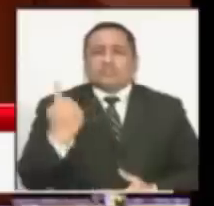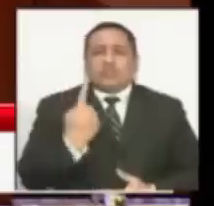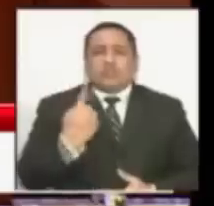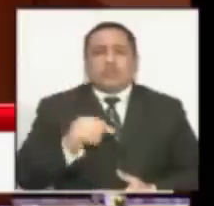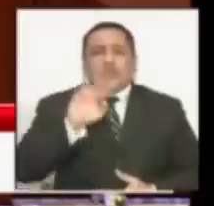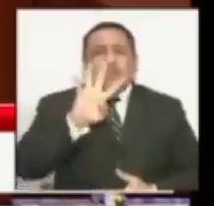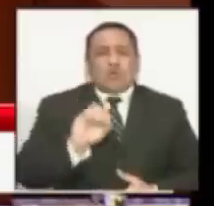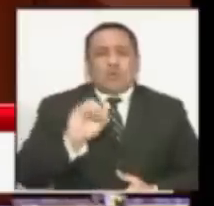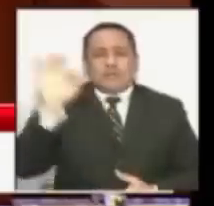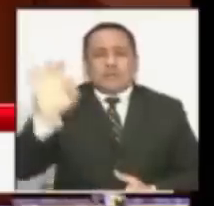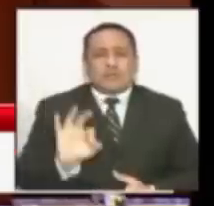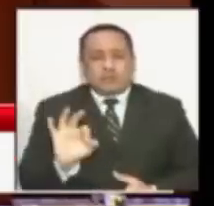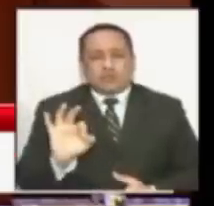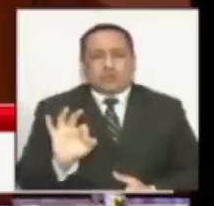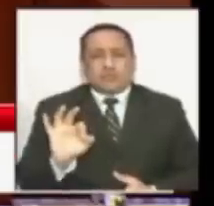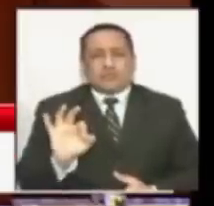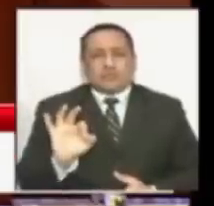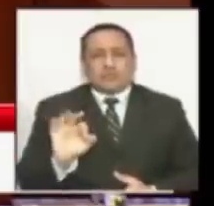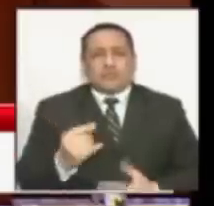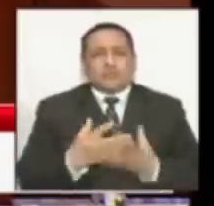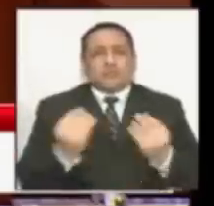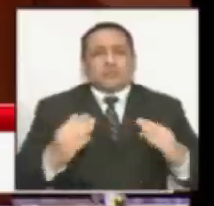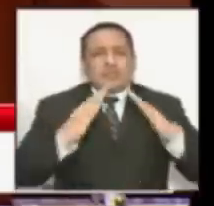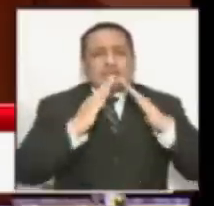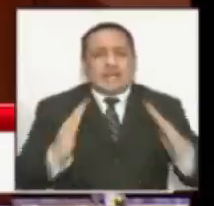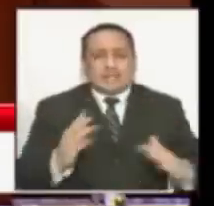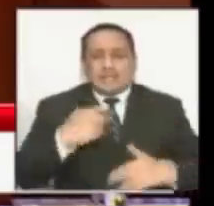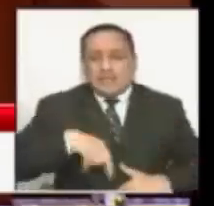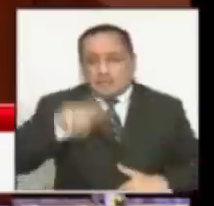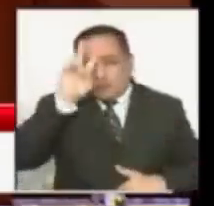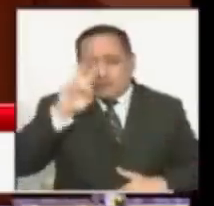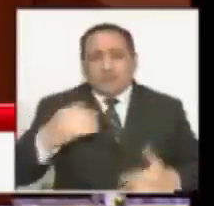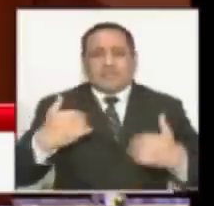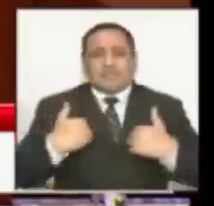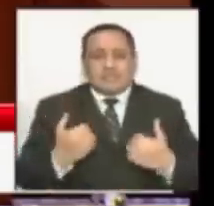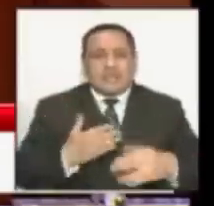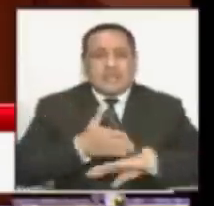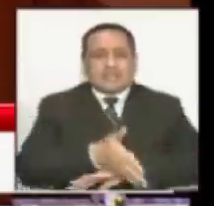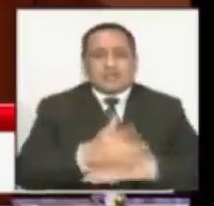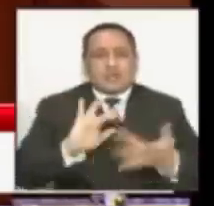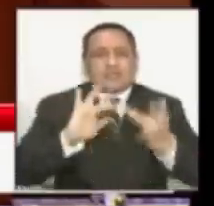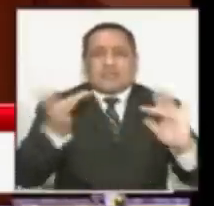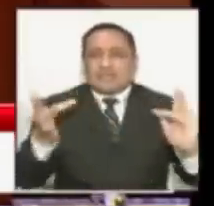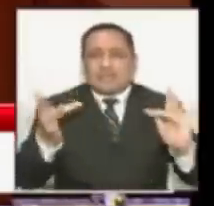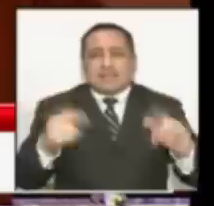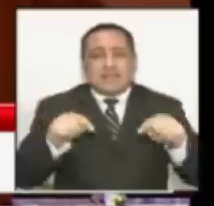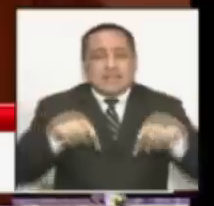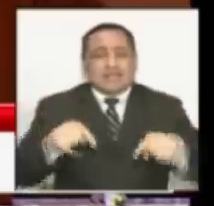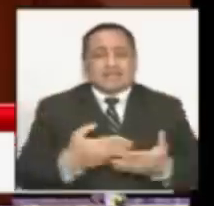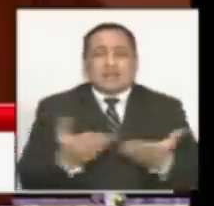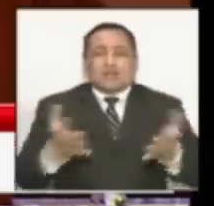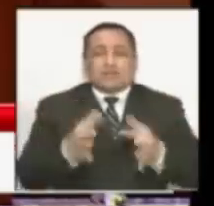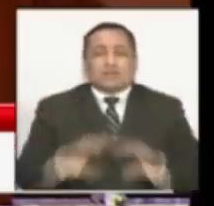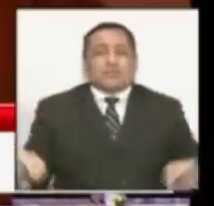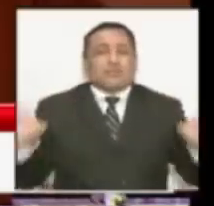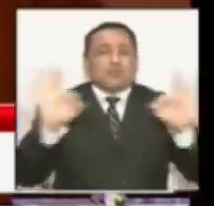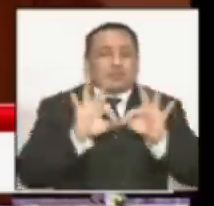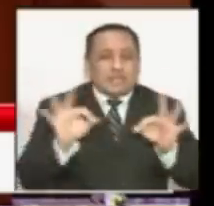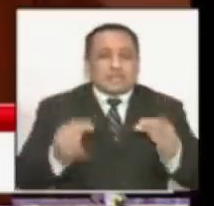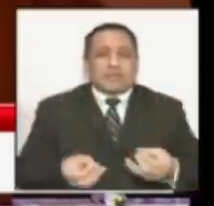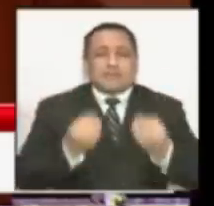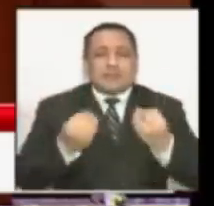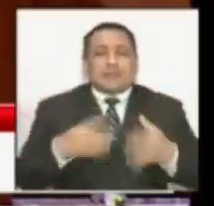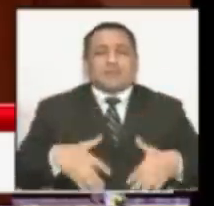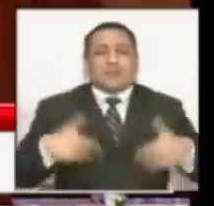el 40% de los hogares en nuestro país tiene acceso a Internet, este recurso esencial